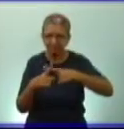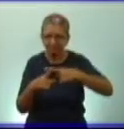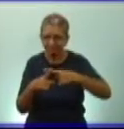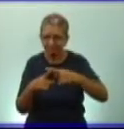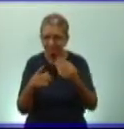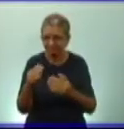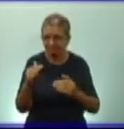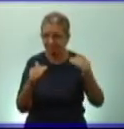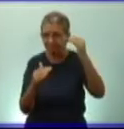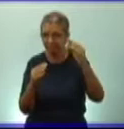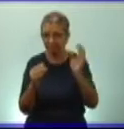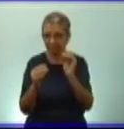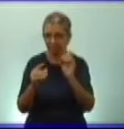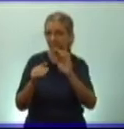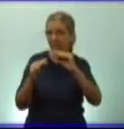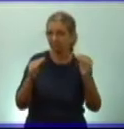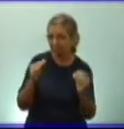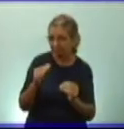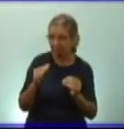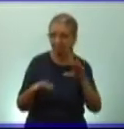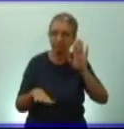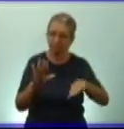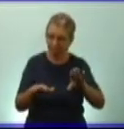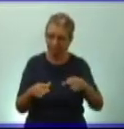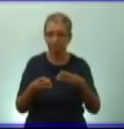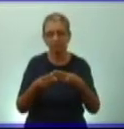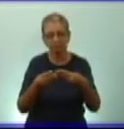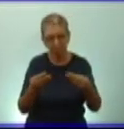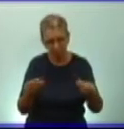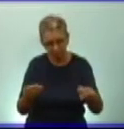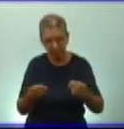altas o bajas en dependencia de las sustancias.